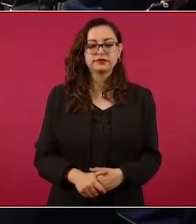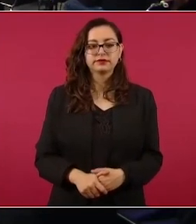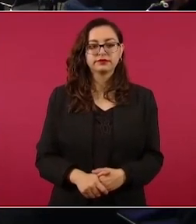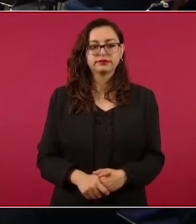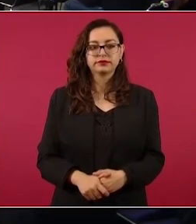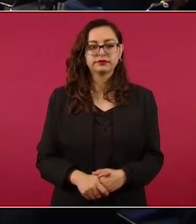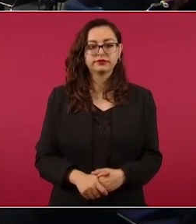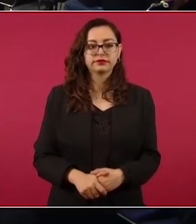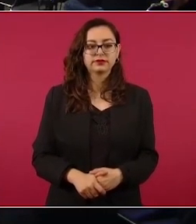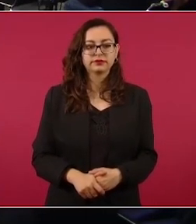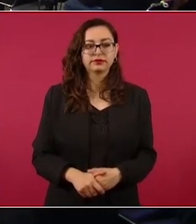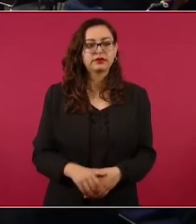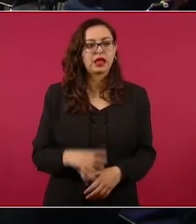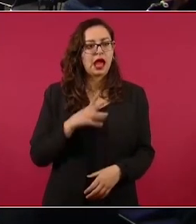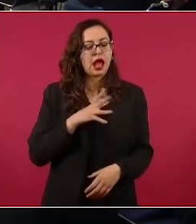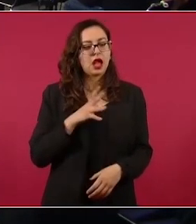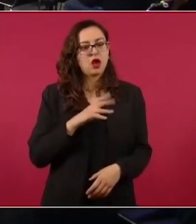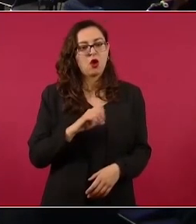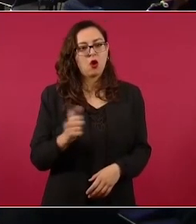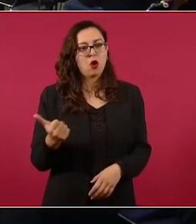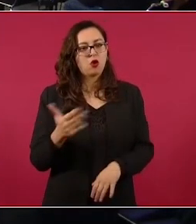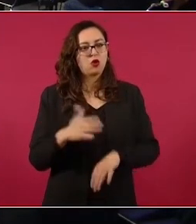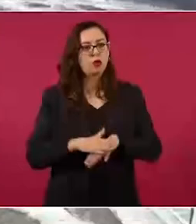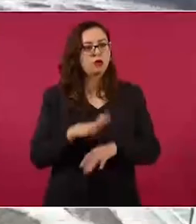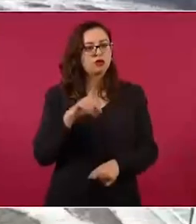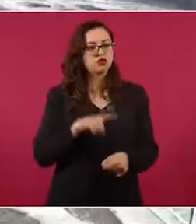hay uno con más colorido todavía.